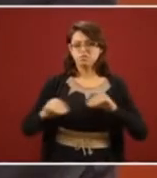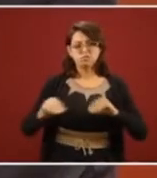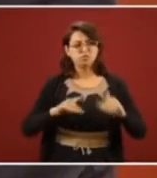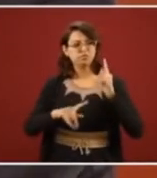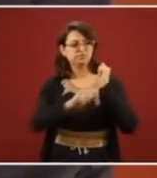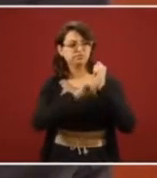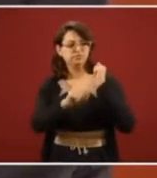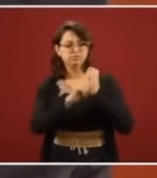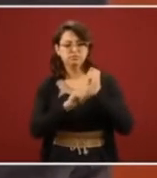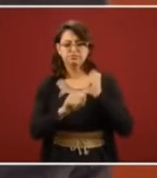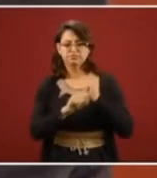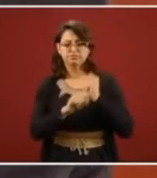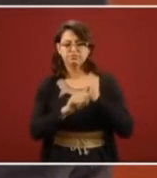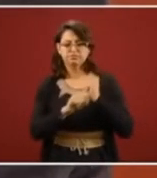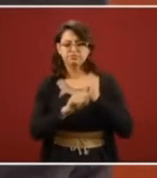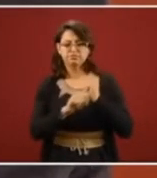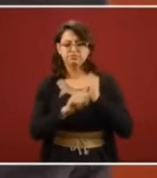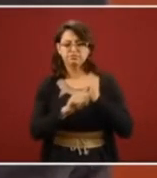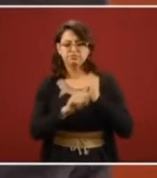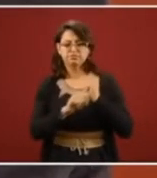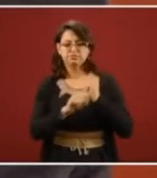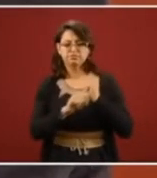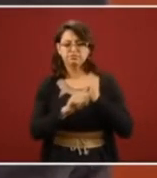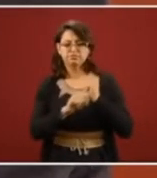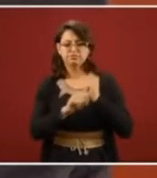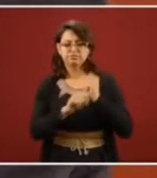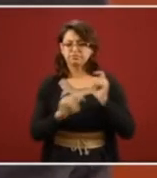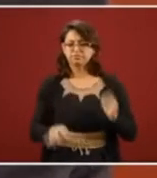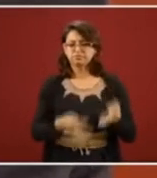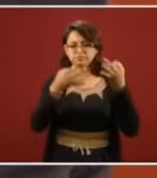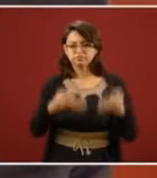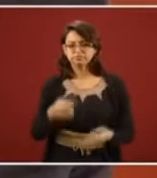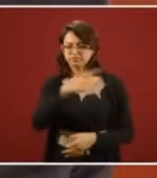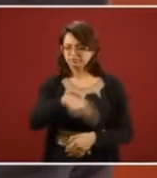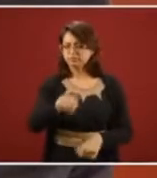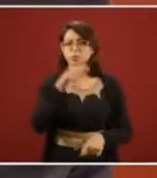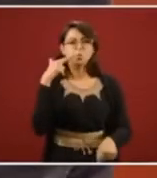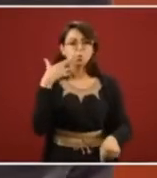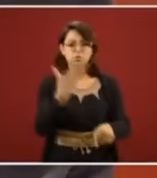condiciones óptimas en optimal des gens